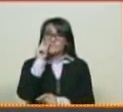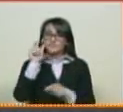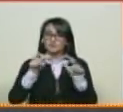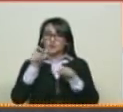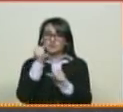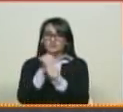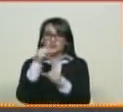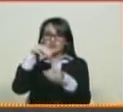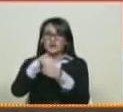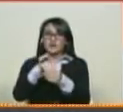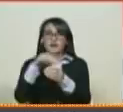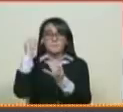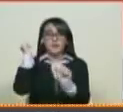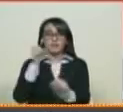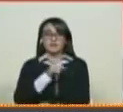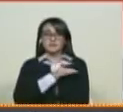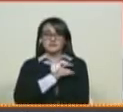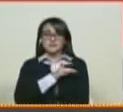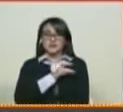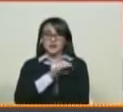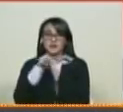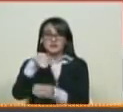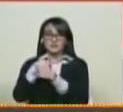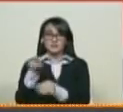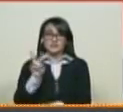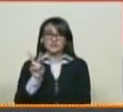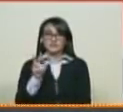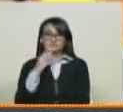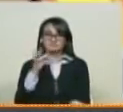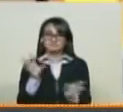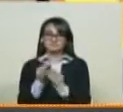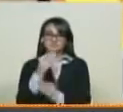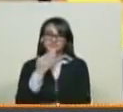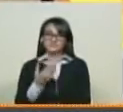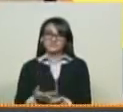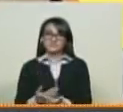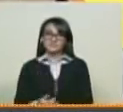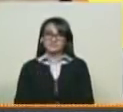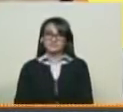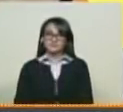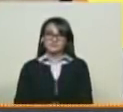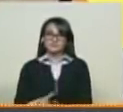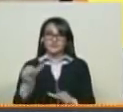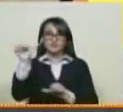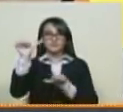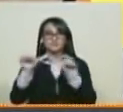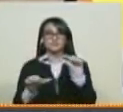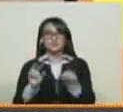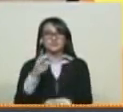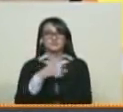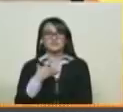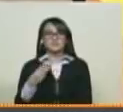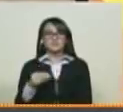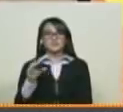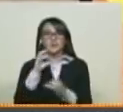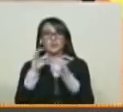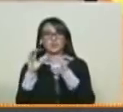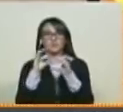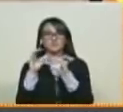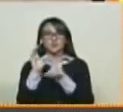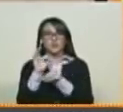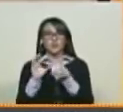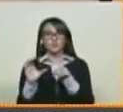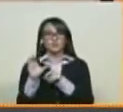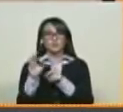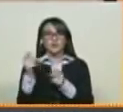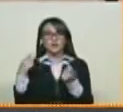sede diplomática de la Embajada de Chile en Venezuela. Muchísimas gracias. Bien, entonces escuchaban allí las declaraciones del vicepresidente para la Comunicación, Cultura